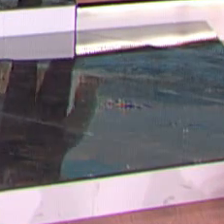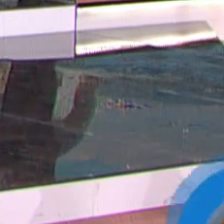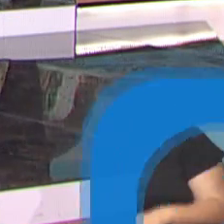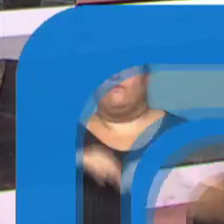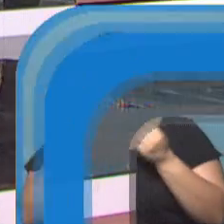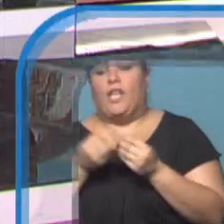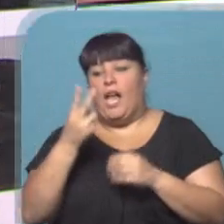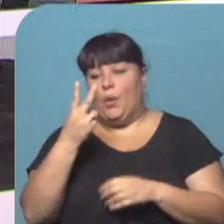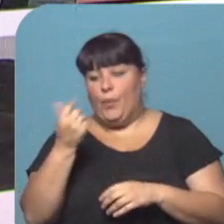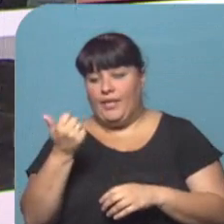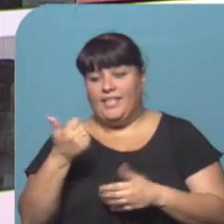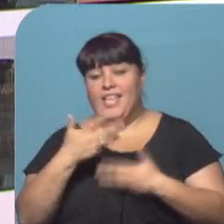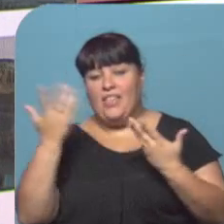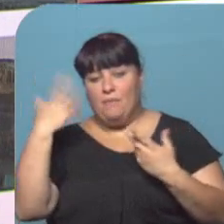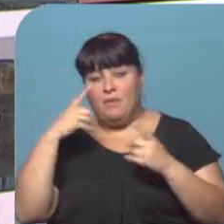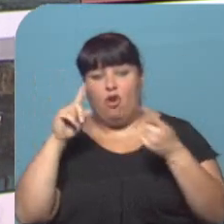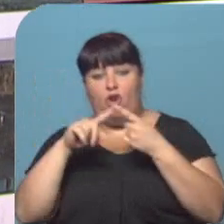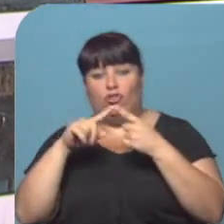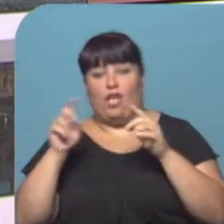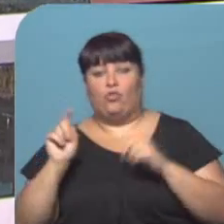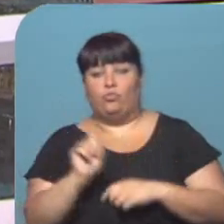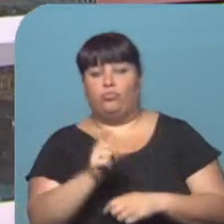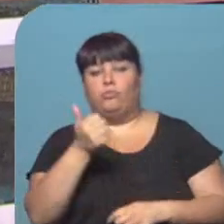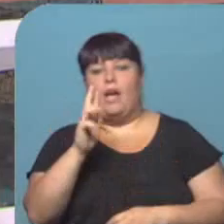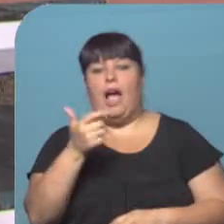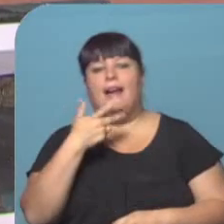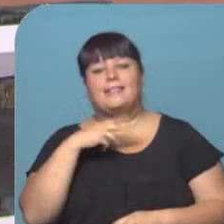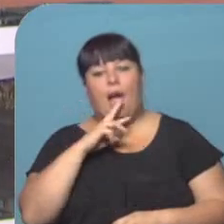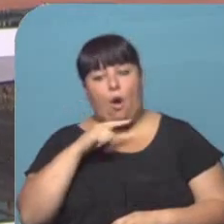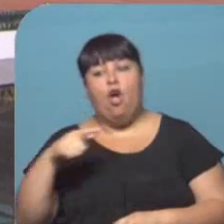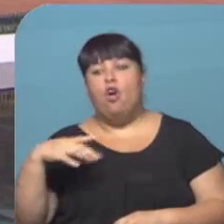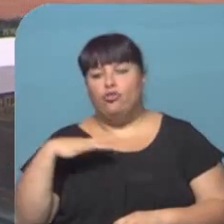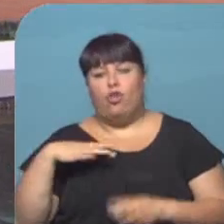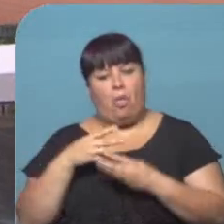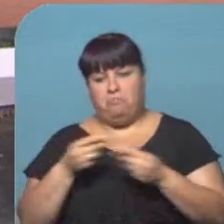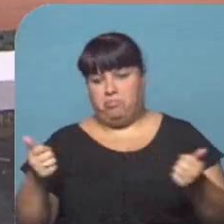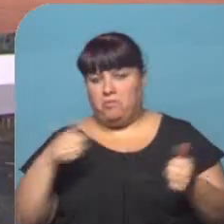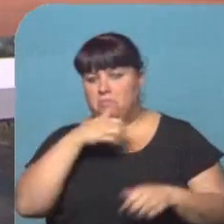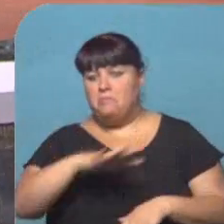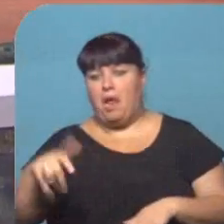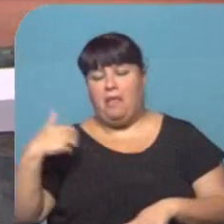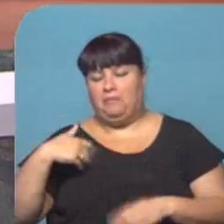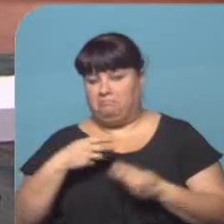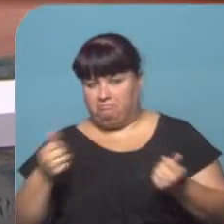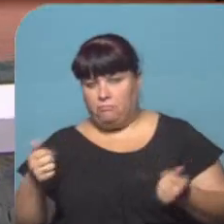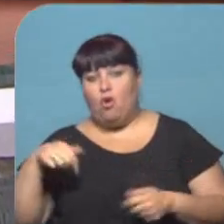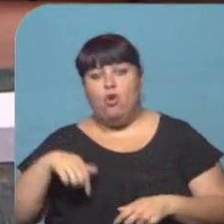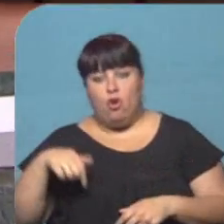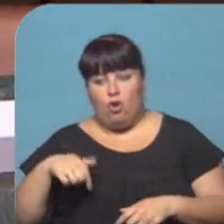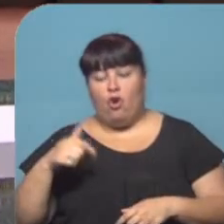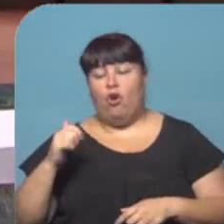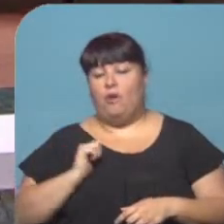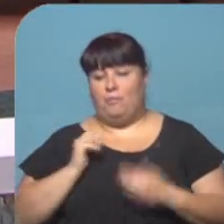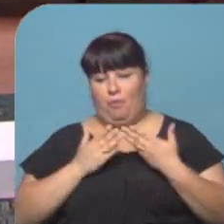Se cumplen 26 días del último contacto con el submarino Ara San Juan, que aún permanece perdido en el mar argentino. Hoy, las